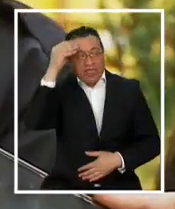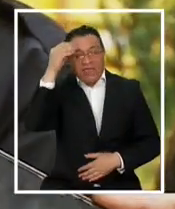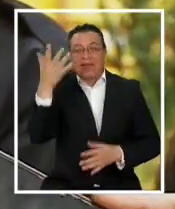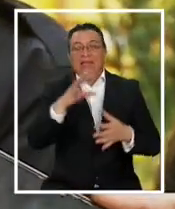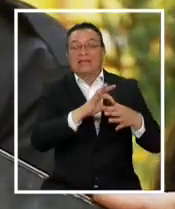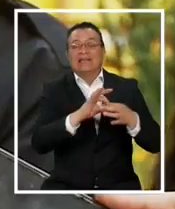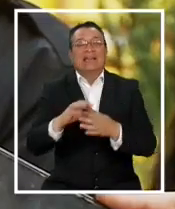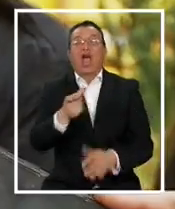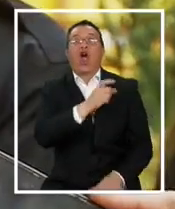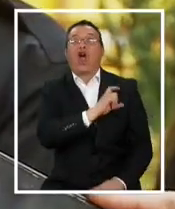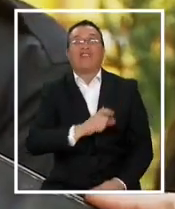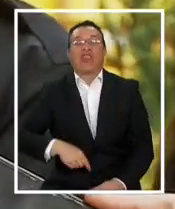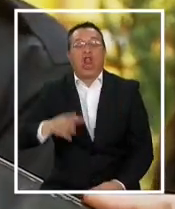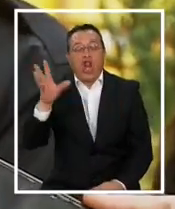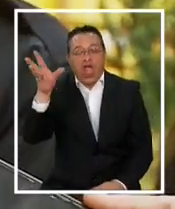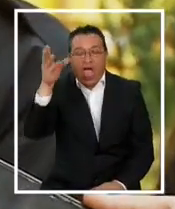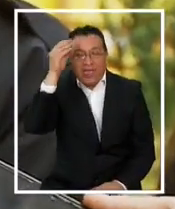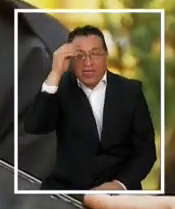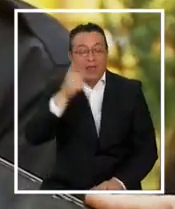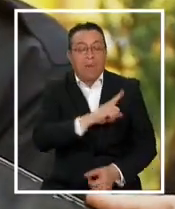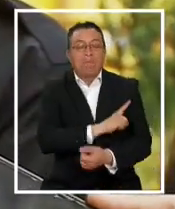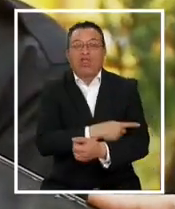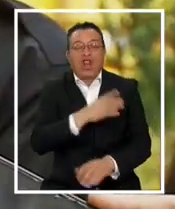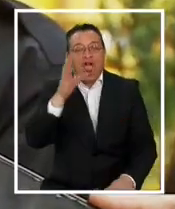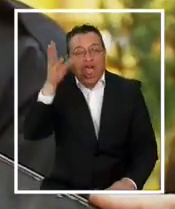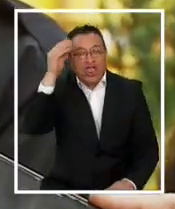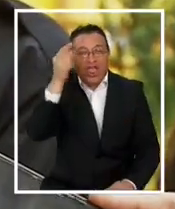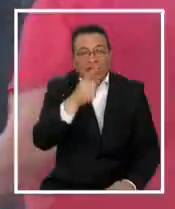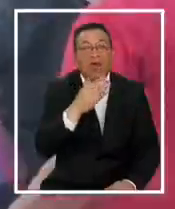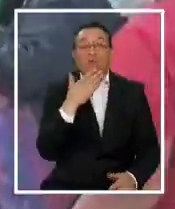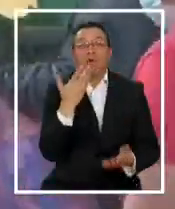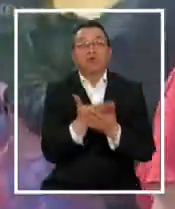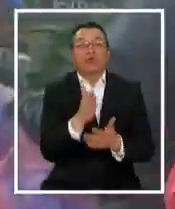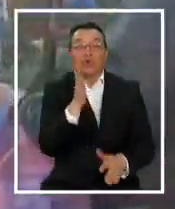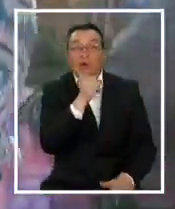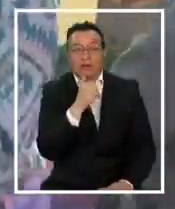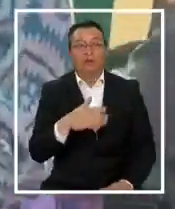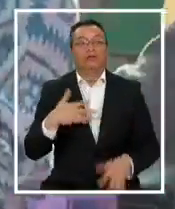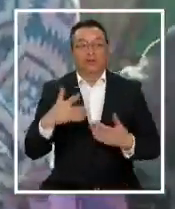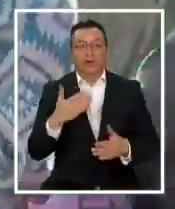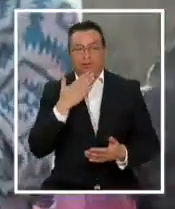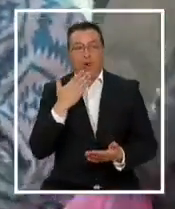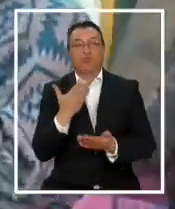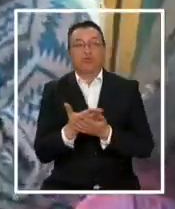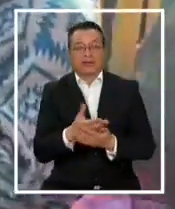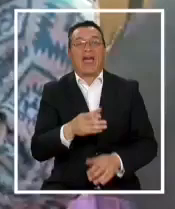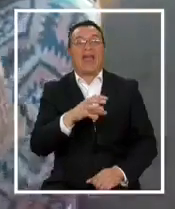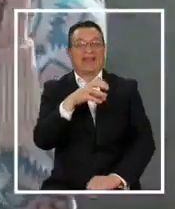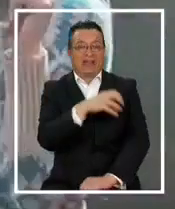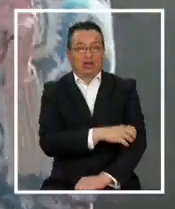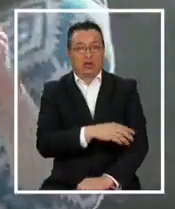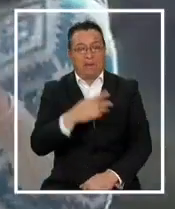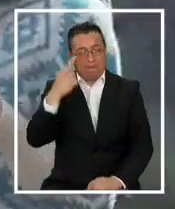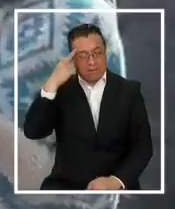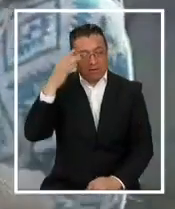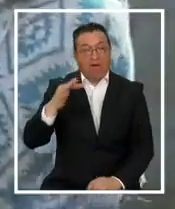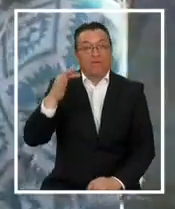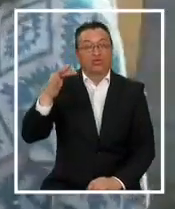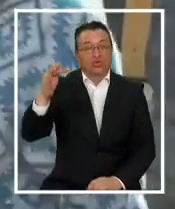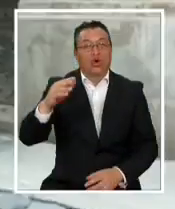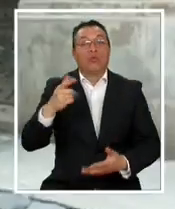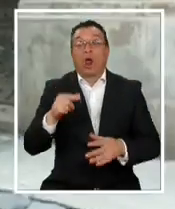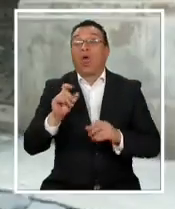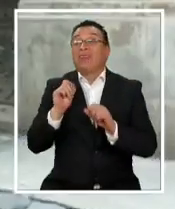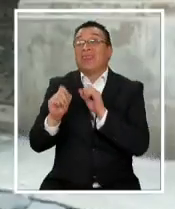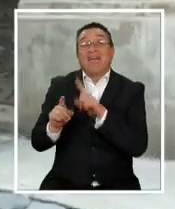consiste el cargo de gobernador, no entiende bien sus atribuciones y tampoco tiene propuestas. Nosotros hemos propuesto una región que piense y construya futuro, no que defienda el